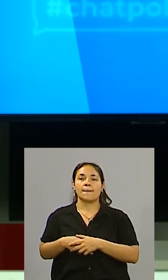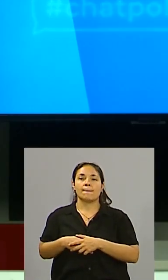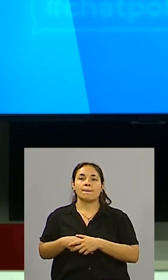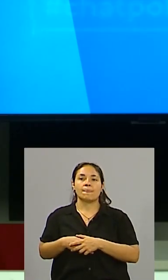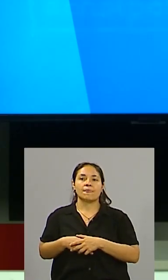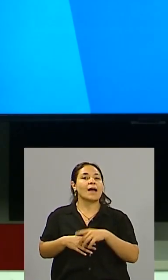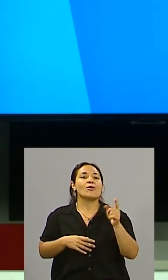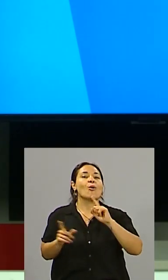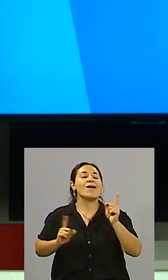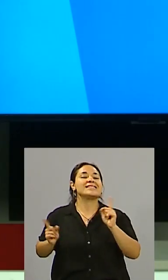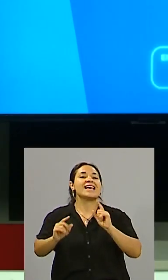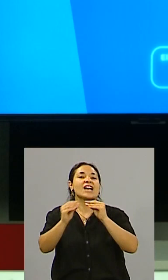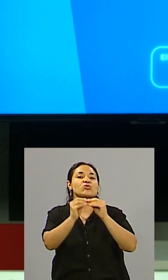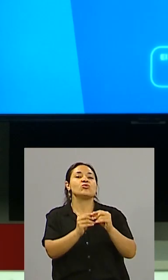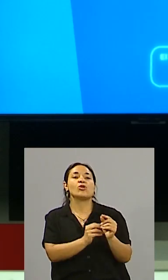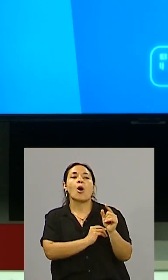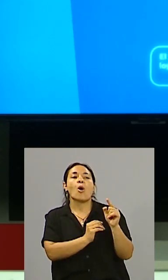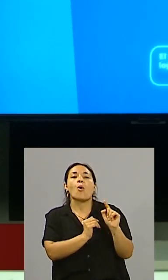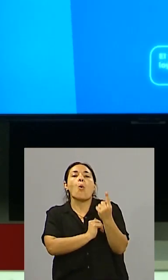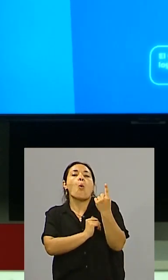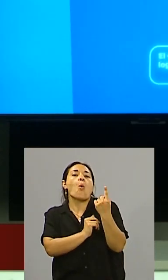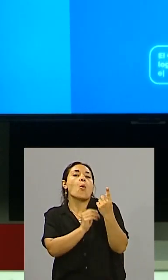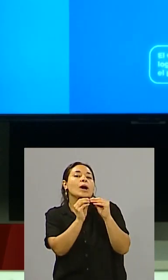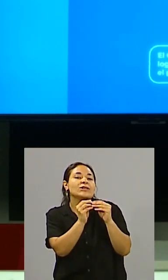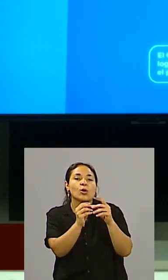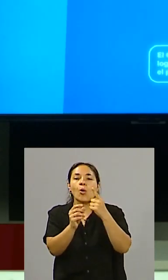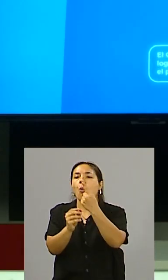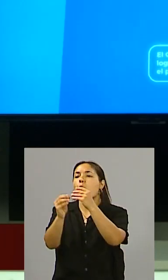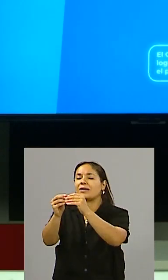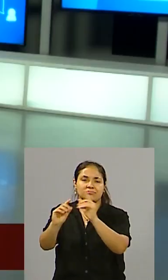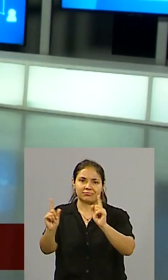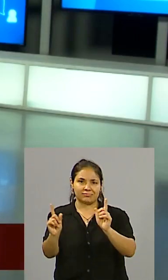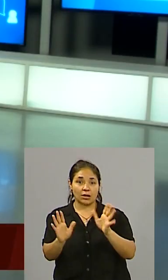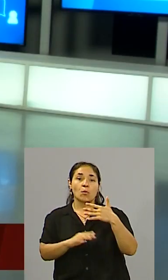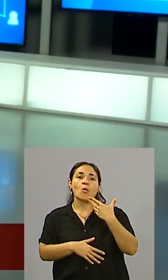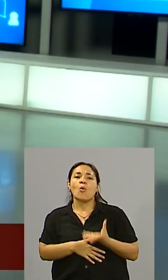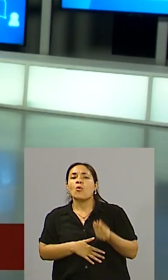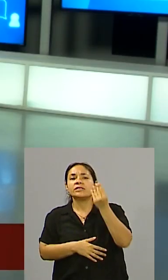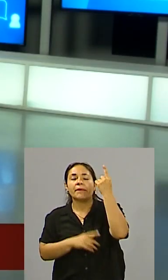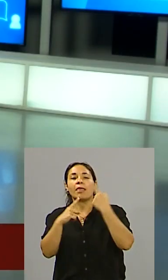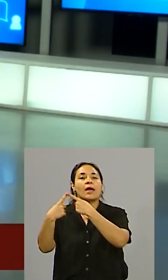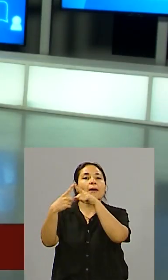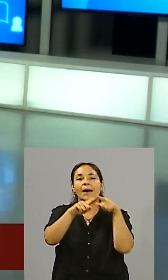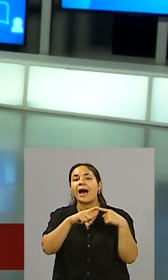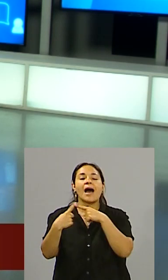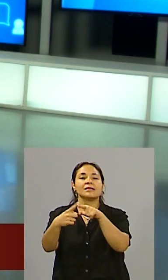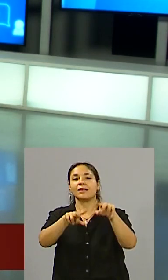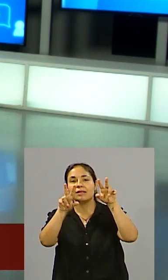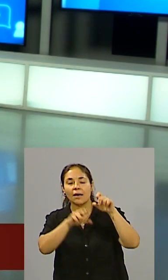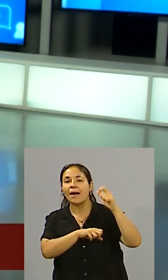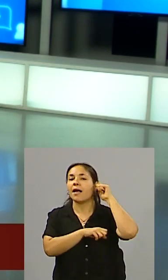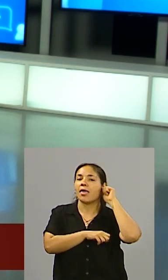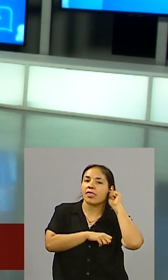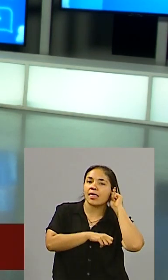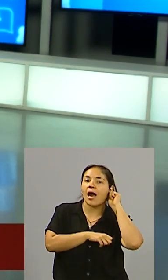hechos puntuales. Muchas sí. veces asistimos a grandes debates sobre la edad de imputabilidad de los menores